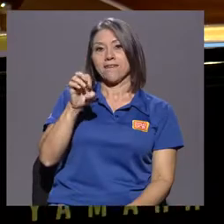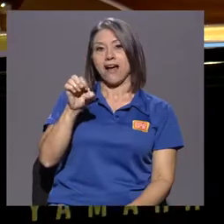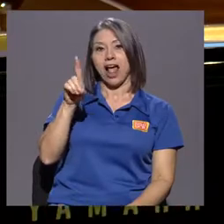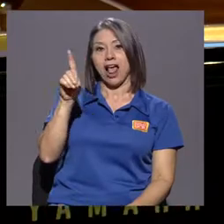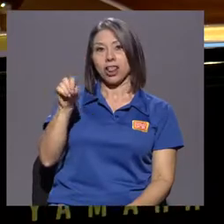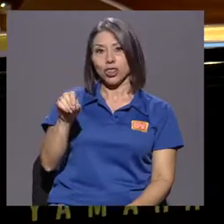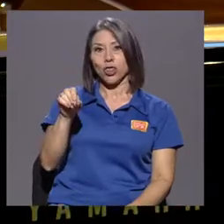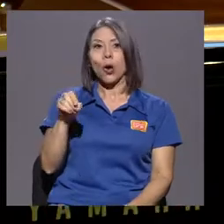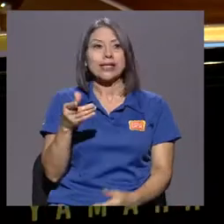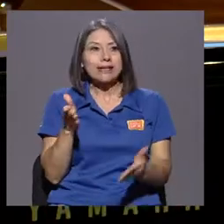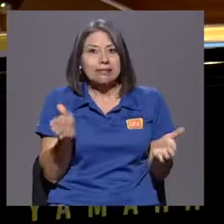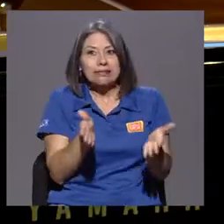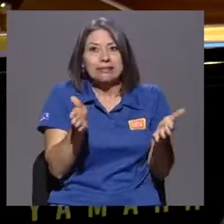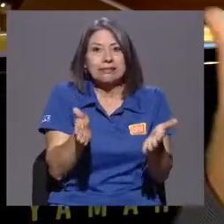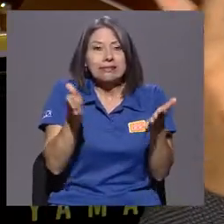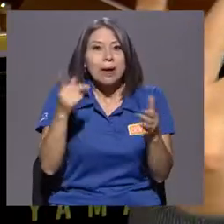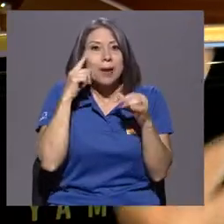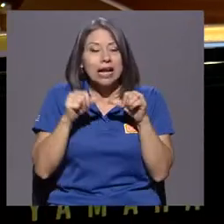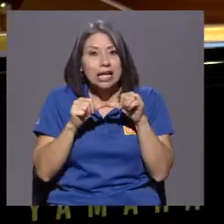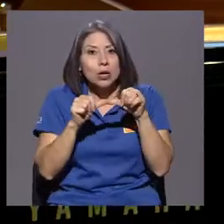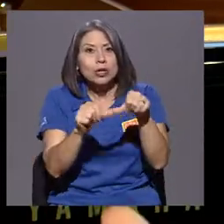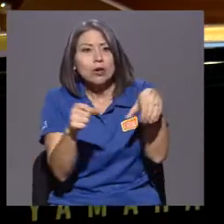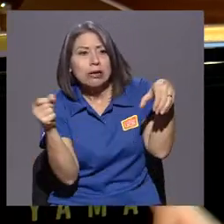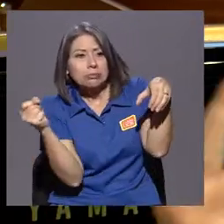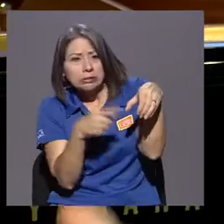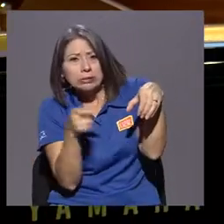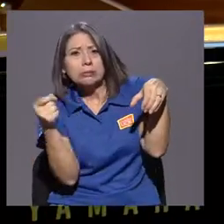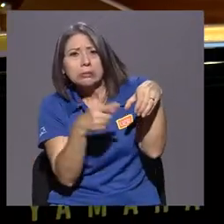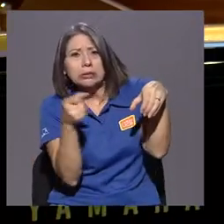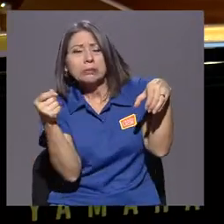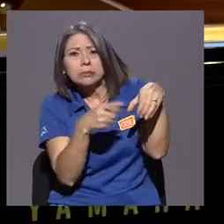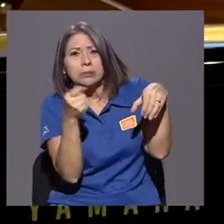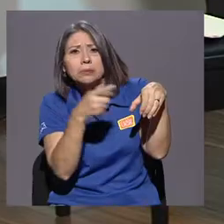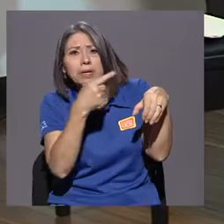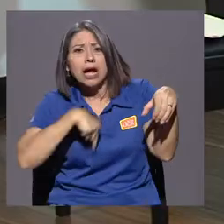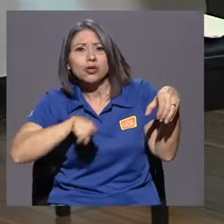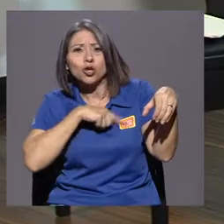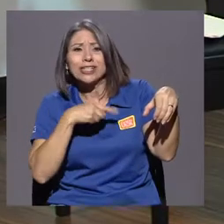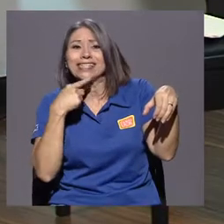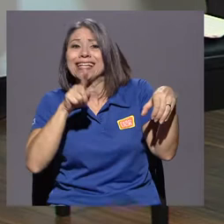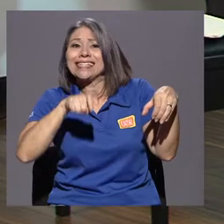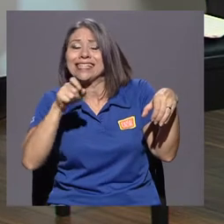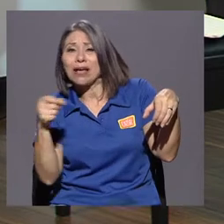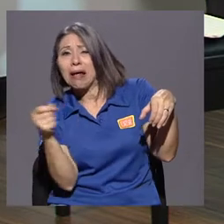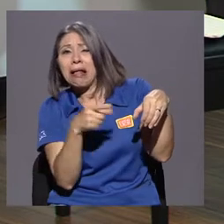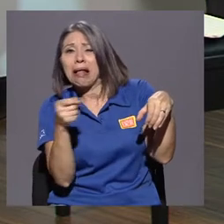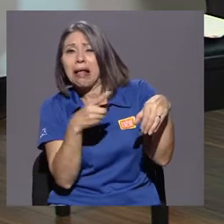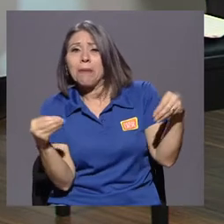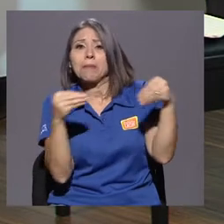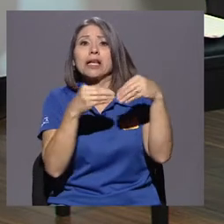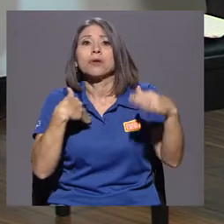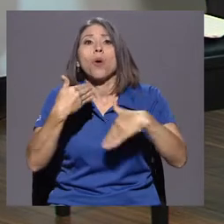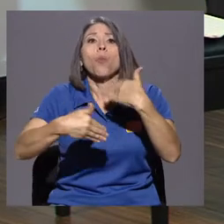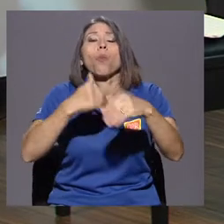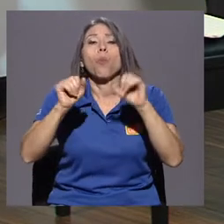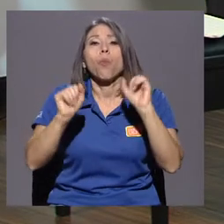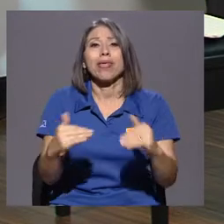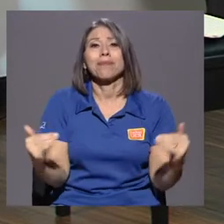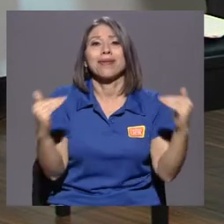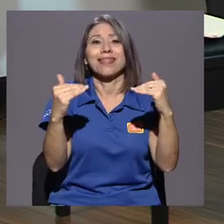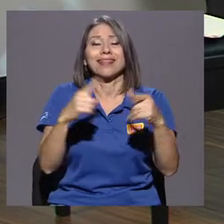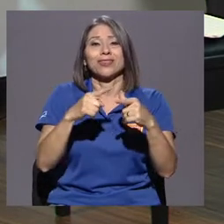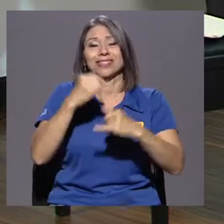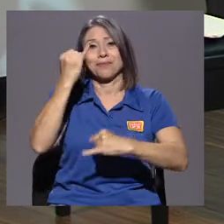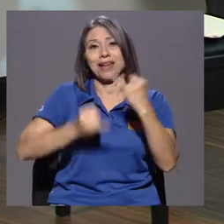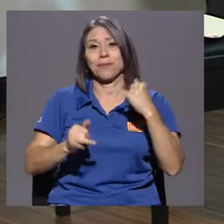siguieran metiendo goles siendo si no nos lees tenemos más goles nos van a empatar entonces terminaron metiendo 552 hay que recordar